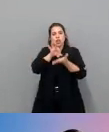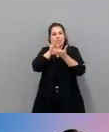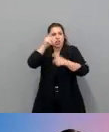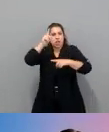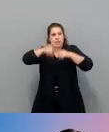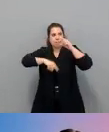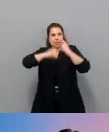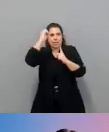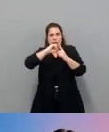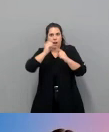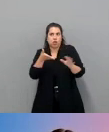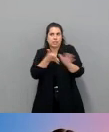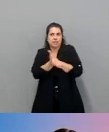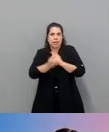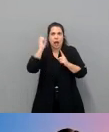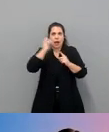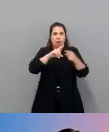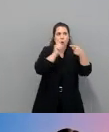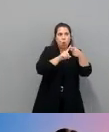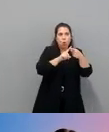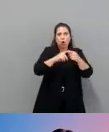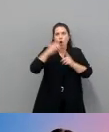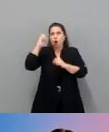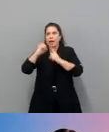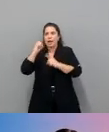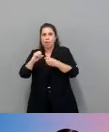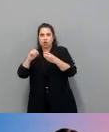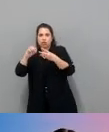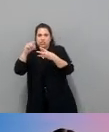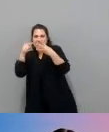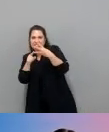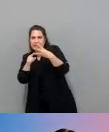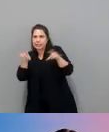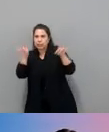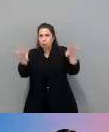mismo tener un grado 1 que un grado 3 y, por lo tanto, los servicios o